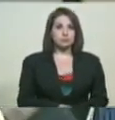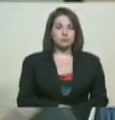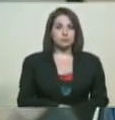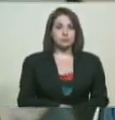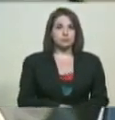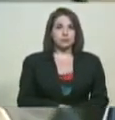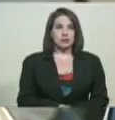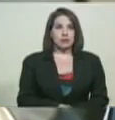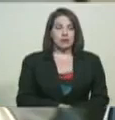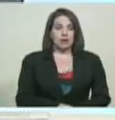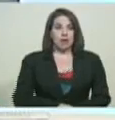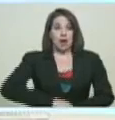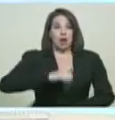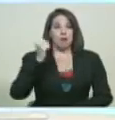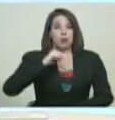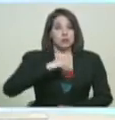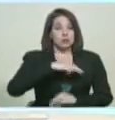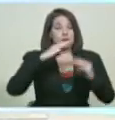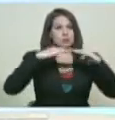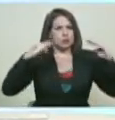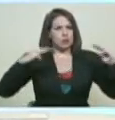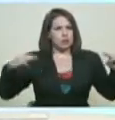en la policía metropolitana